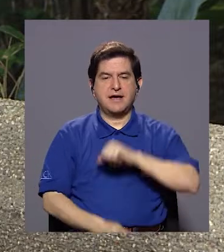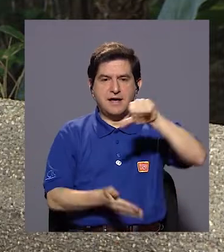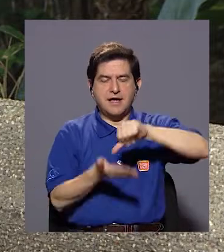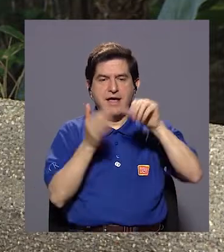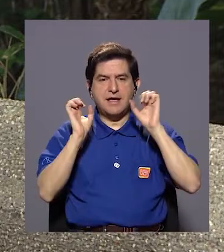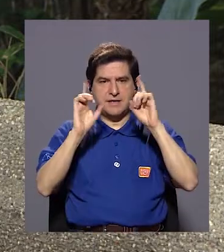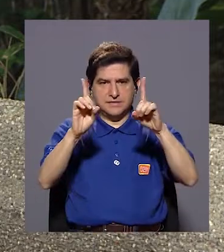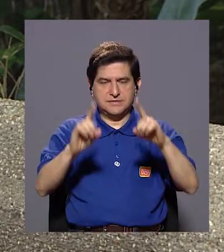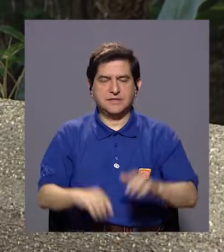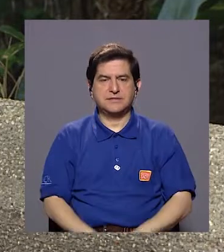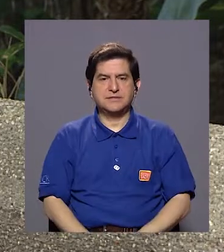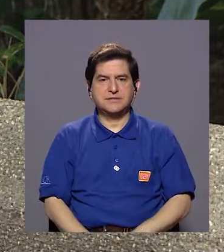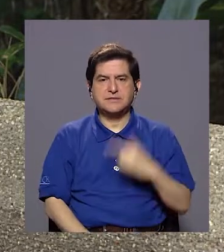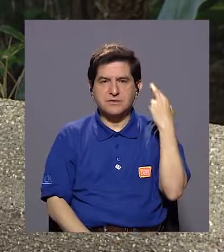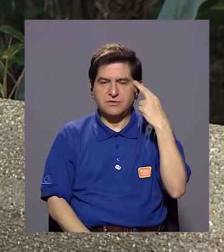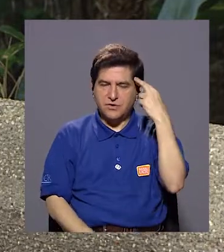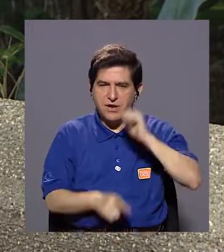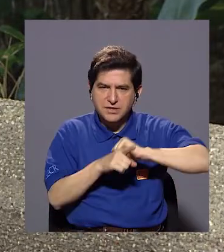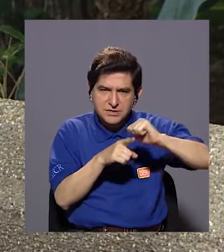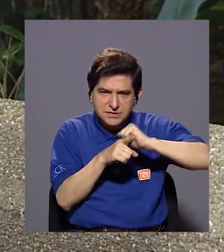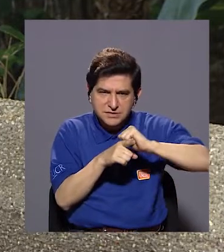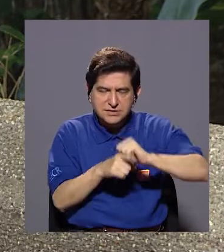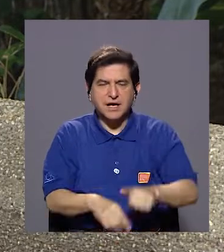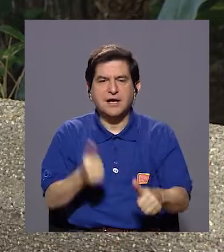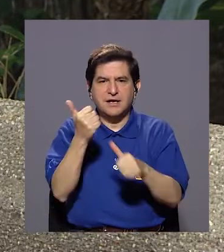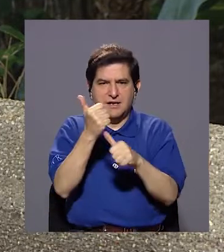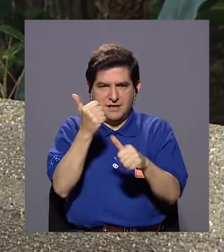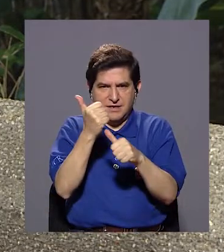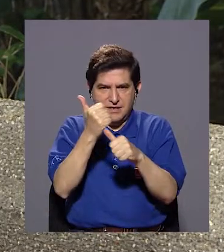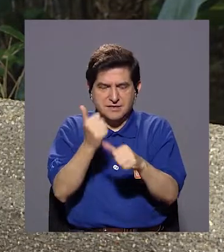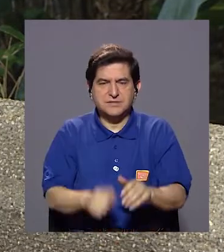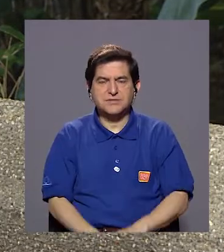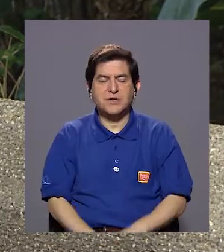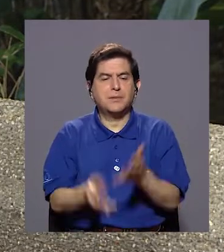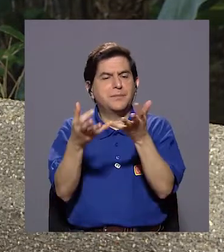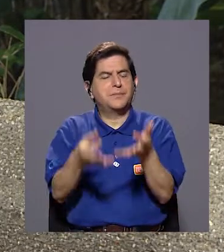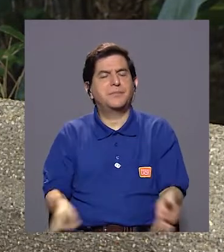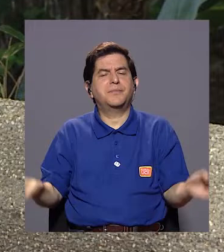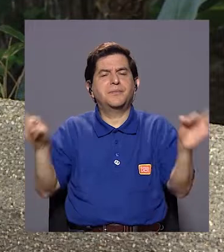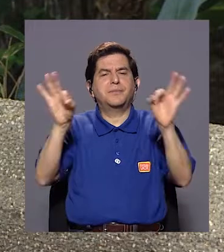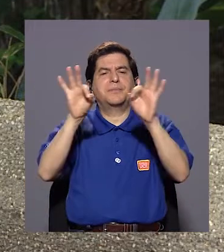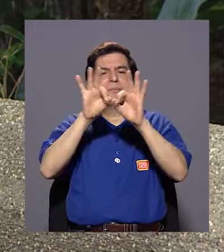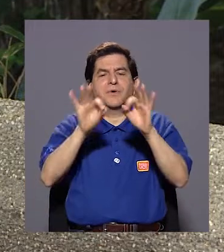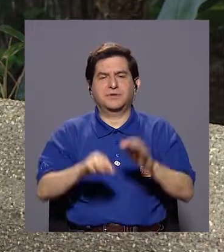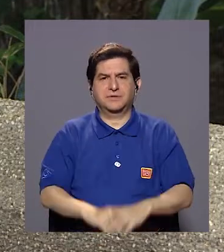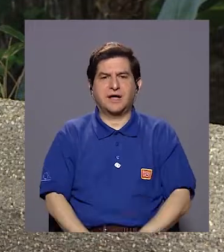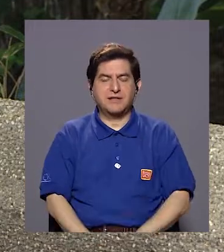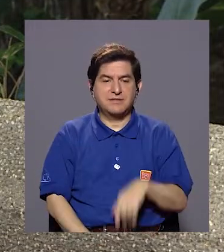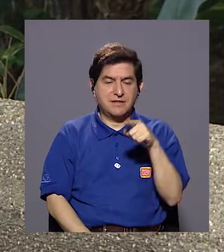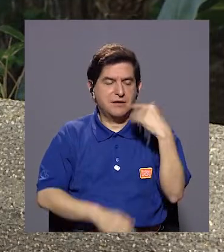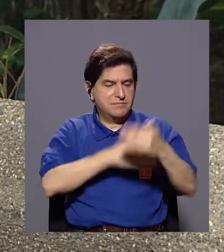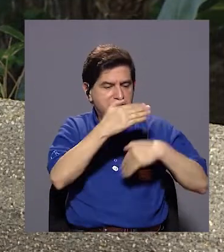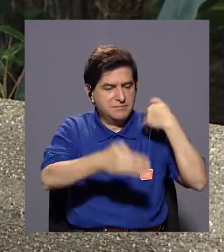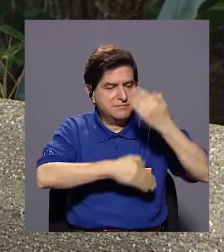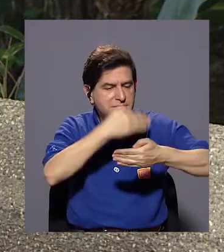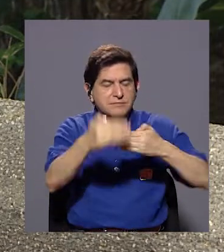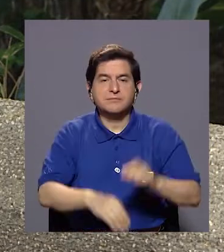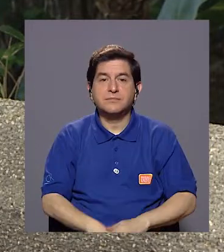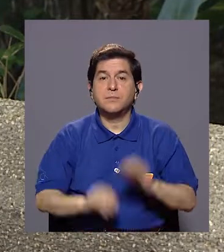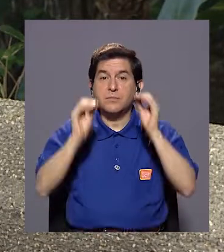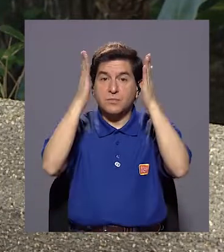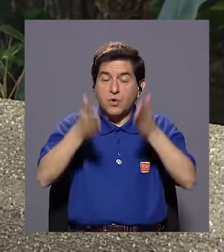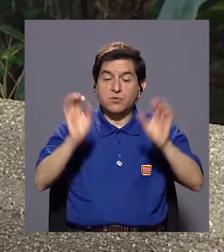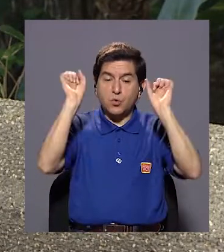centro educativo. Por eso la capacitación, el asesoramiento ha sido fundamental, digamos, en este proceso, uh-huh, para que